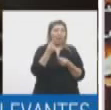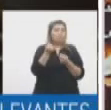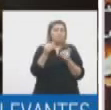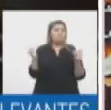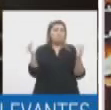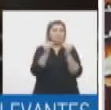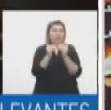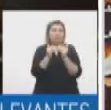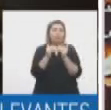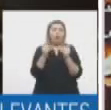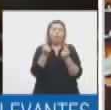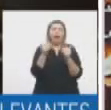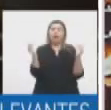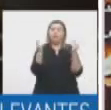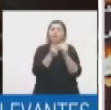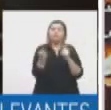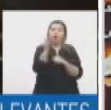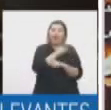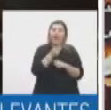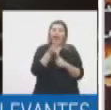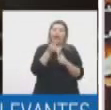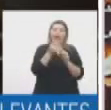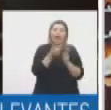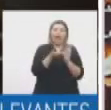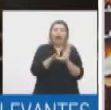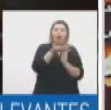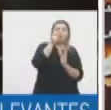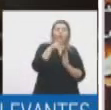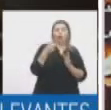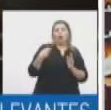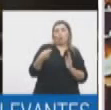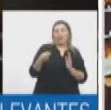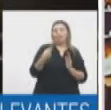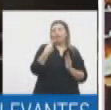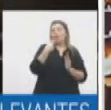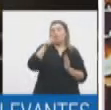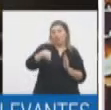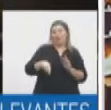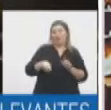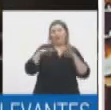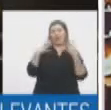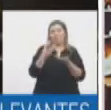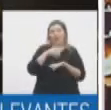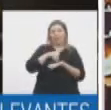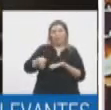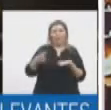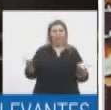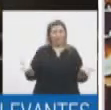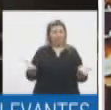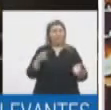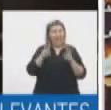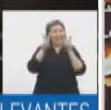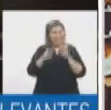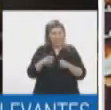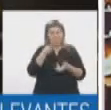diputados no puede introducir ninguna modificación en este caso si se aprueba se aprueba como está bien si no